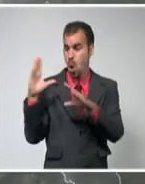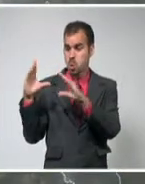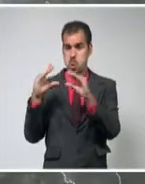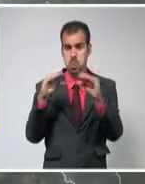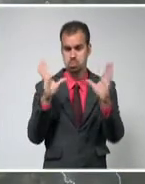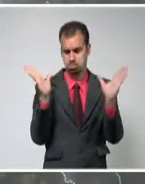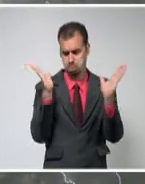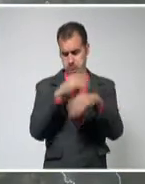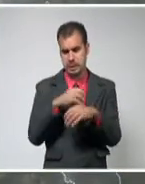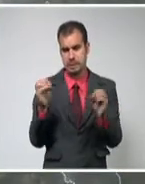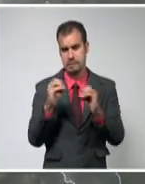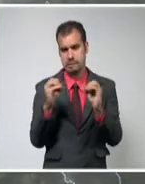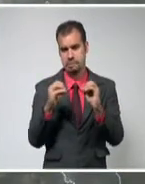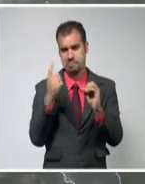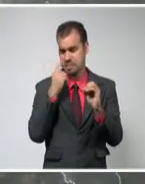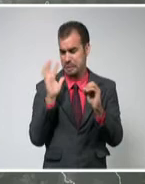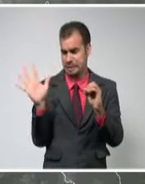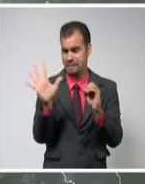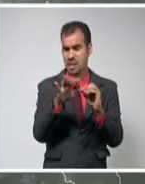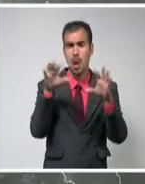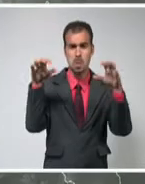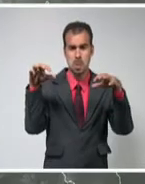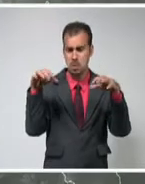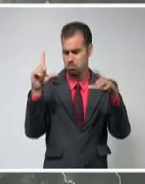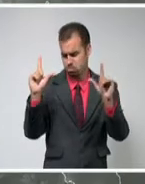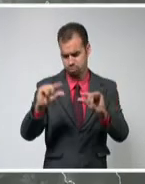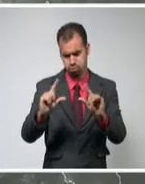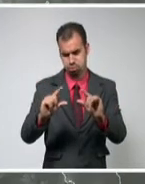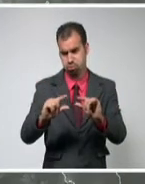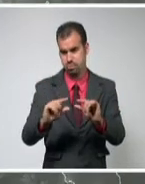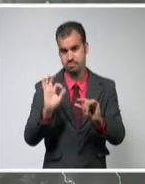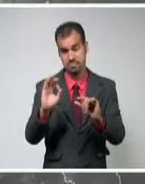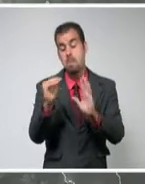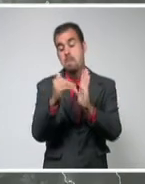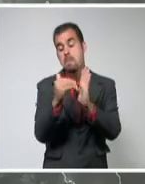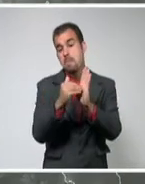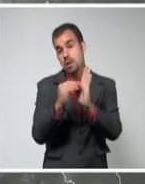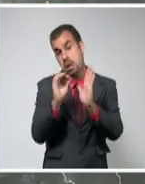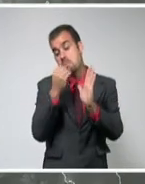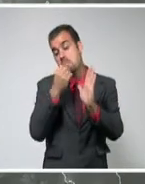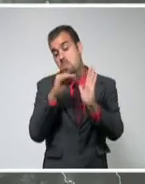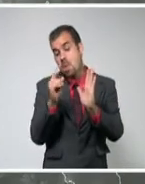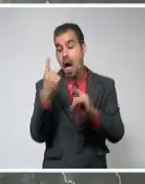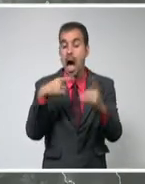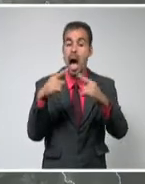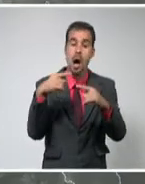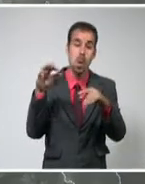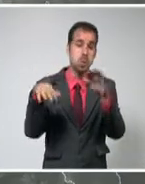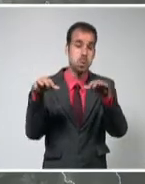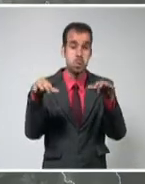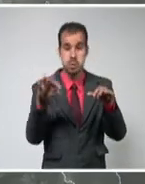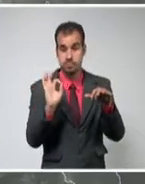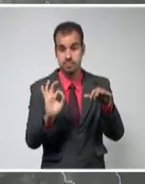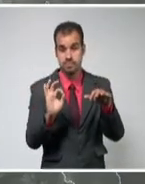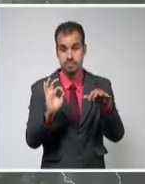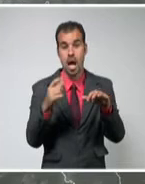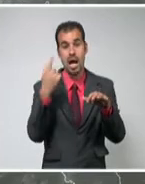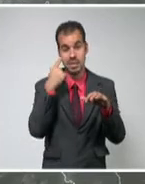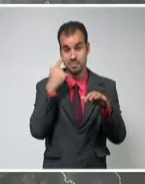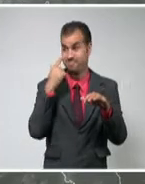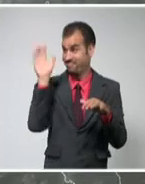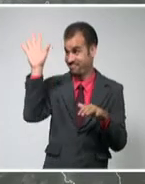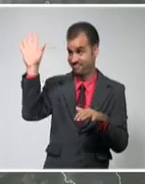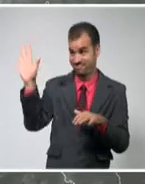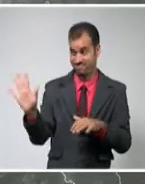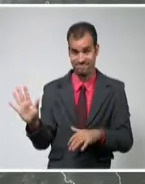sobre nuestra área. Esto da lugar a muy poca lluvia durante horas de la tarde, que es cuando pueden ocurrir principalmente las precipitaciones. Pero tenemos acá en el Golfo de México